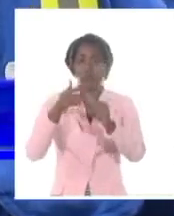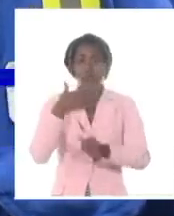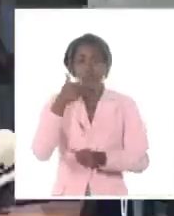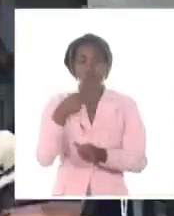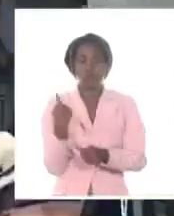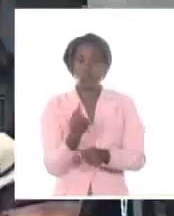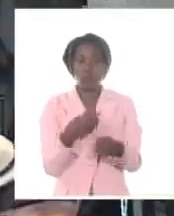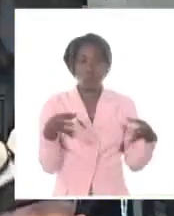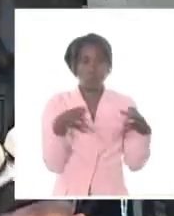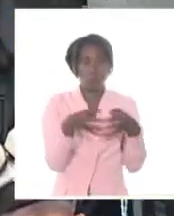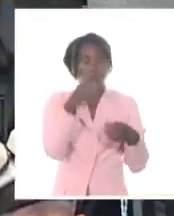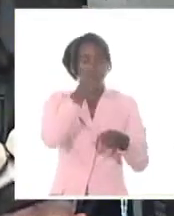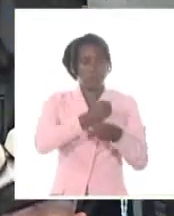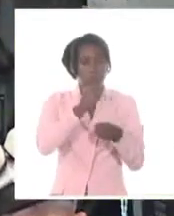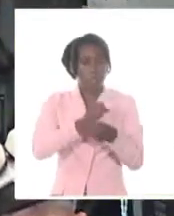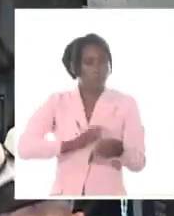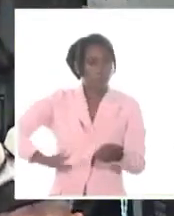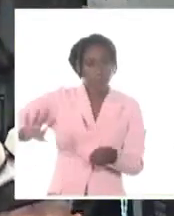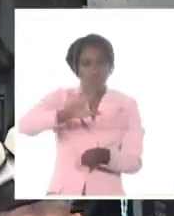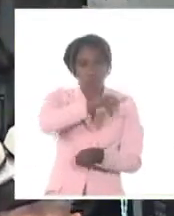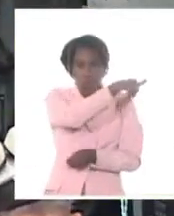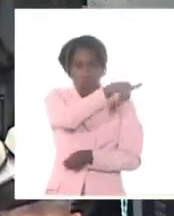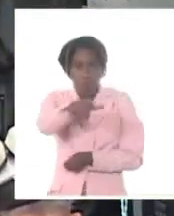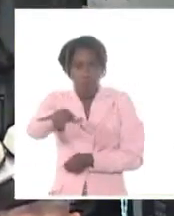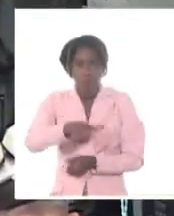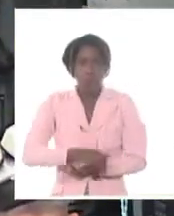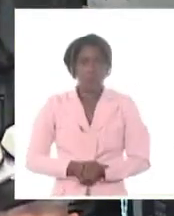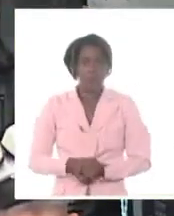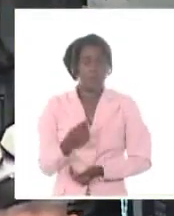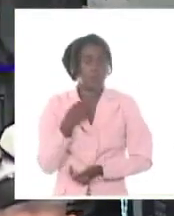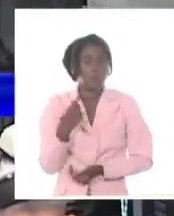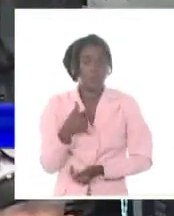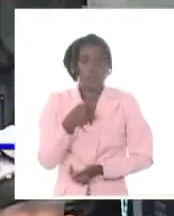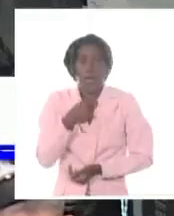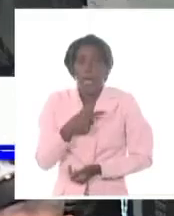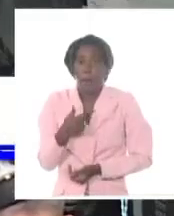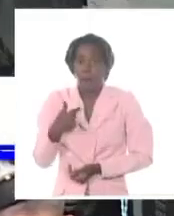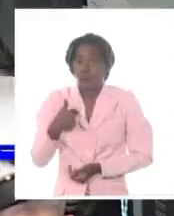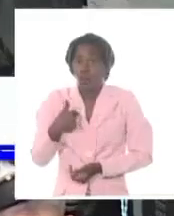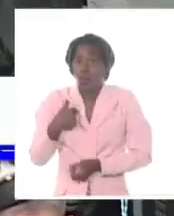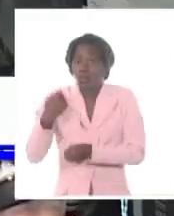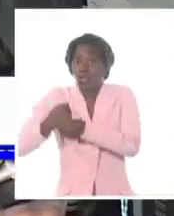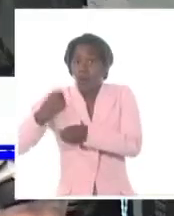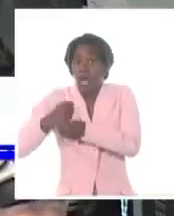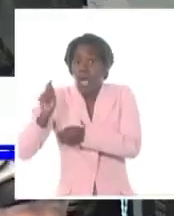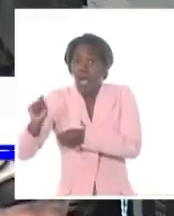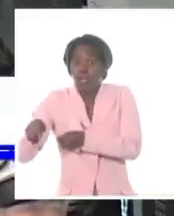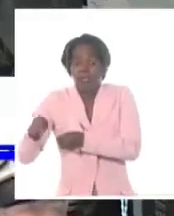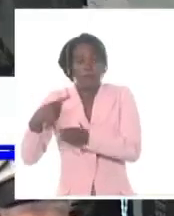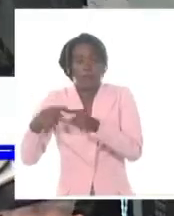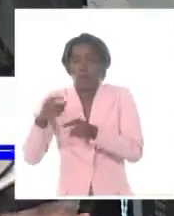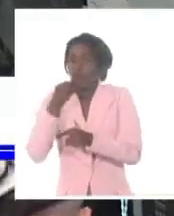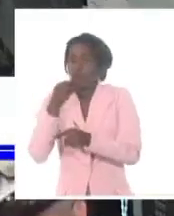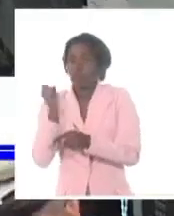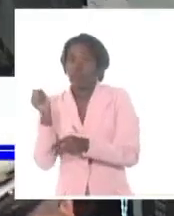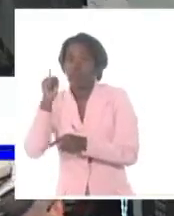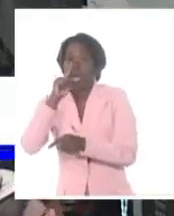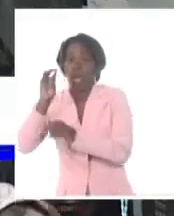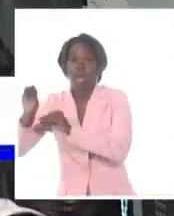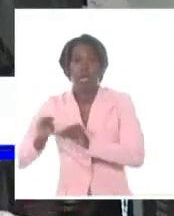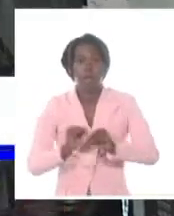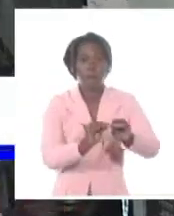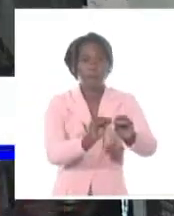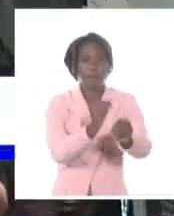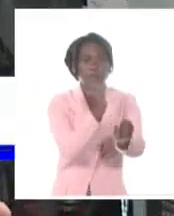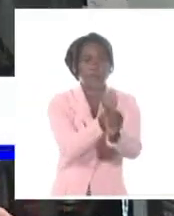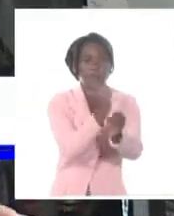todo lo que aparezca. Hemos tenido que ir, como decimos en el argot nuestro, cazando cada señal con un hilo de cable de